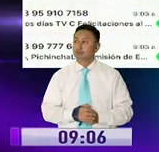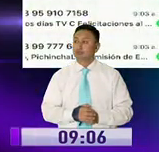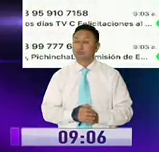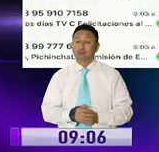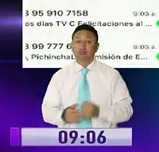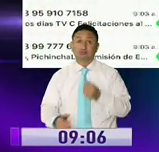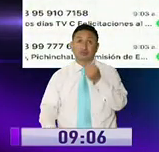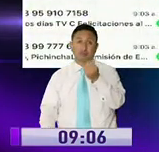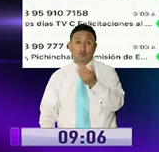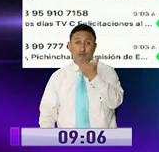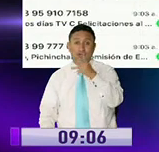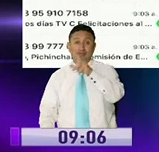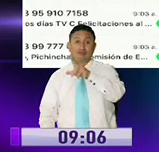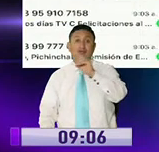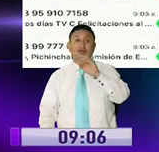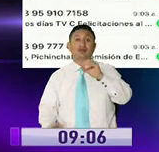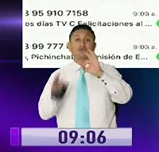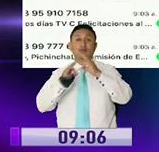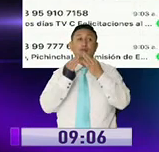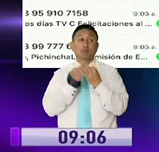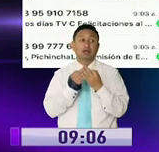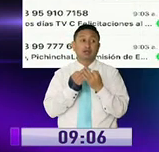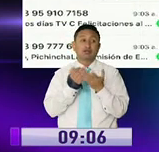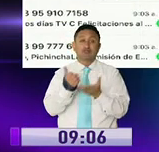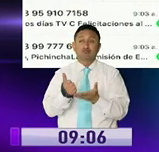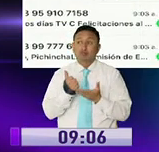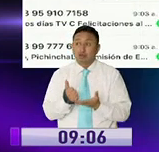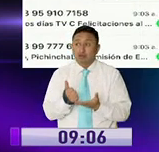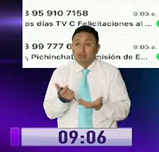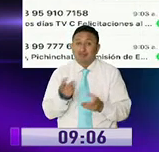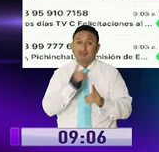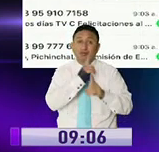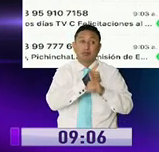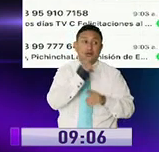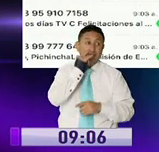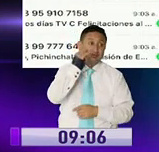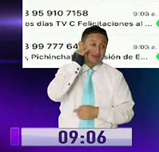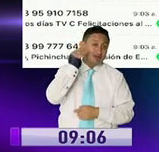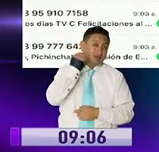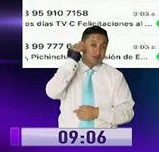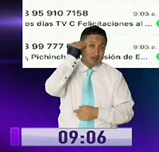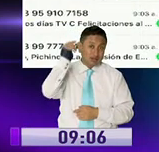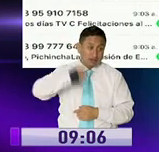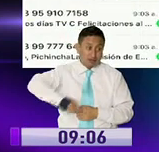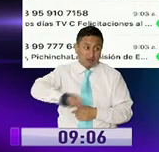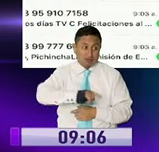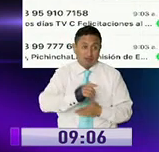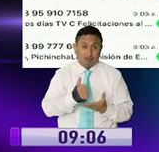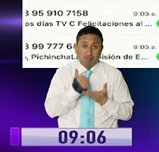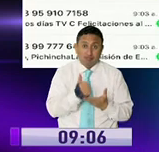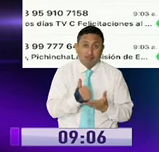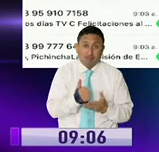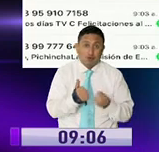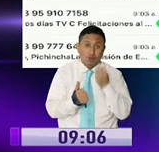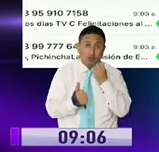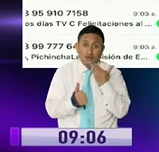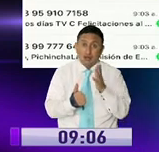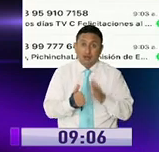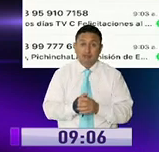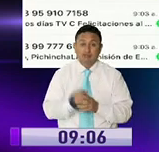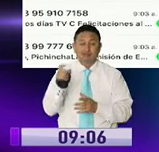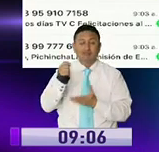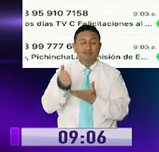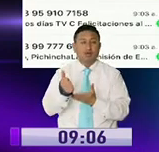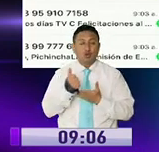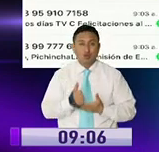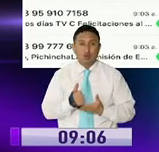familias de bajos recursos y no tenemos ayuda en ninguna parte. Hay discapacitados, niños y ancianos sin comida. Necesitamos